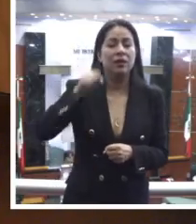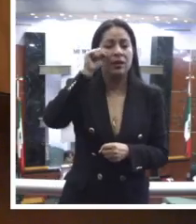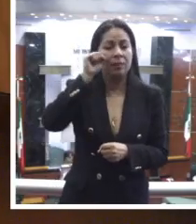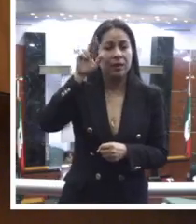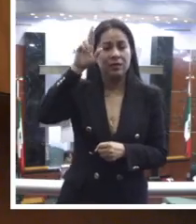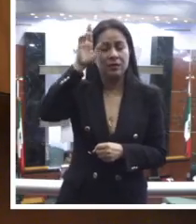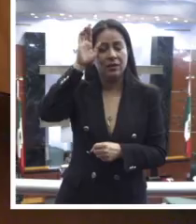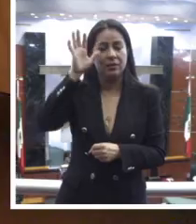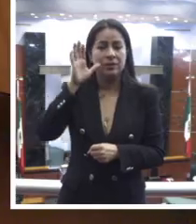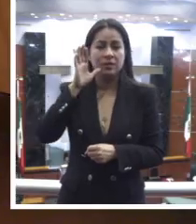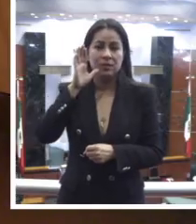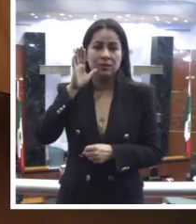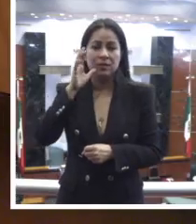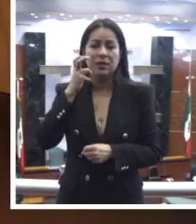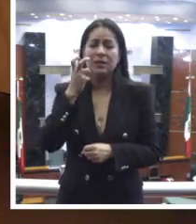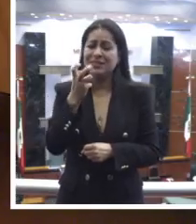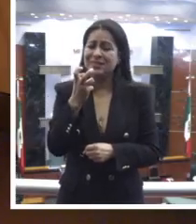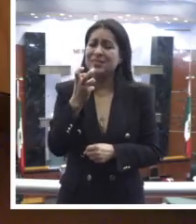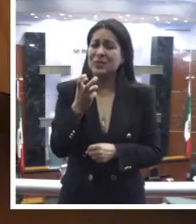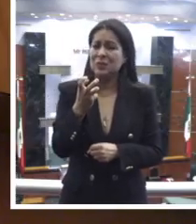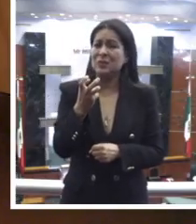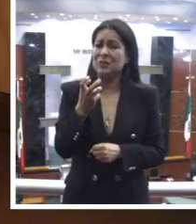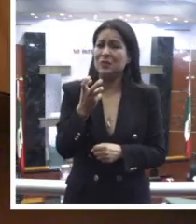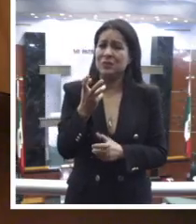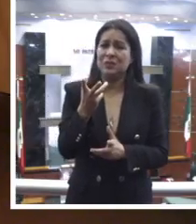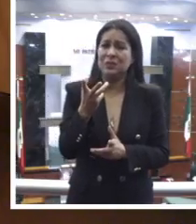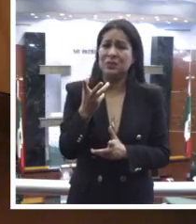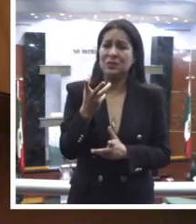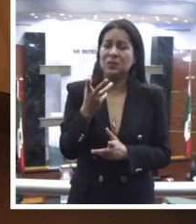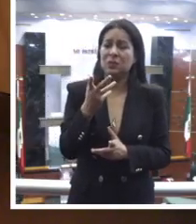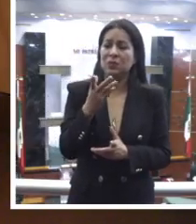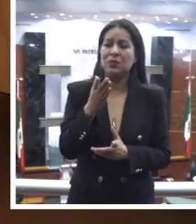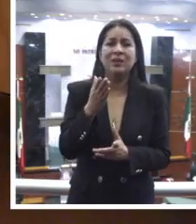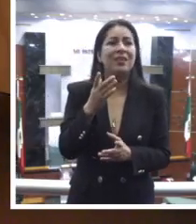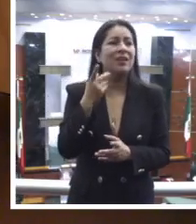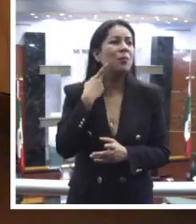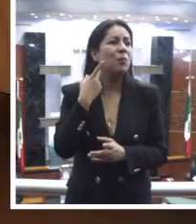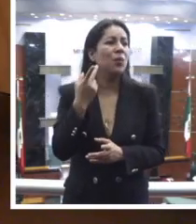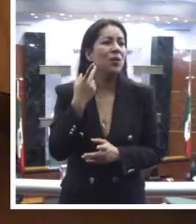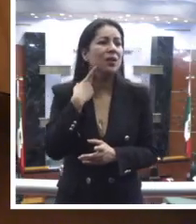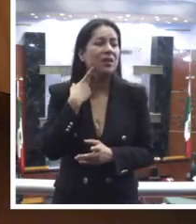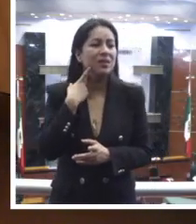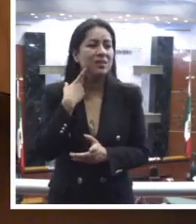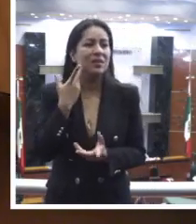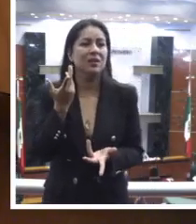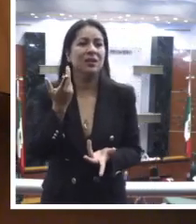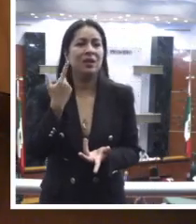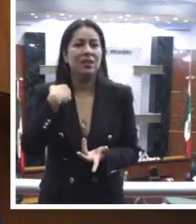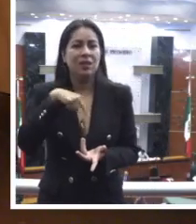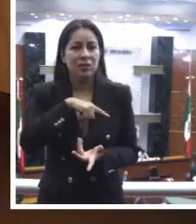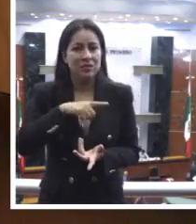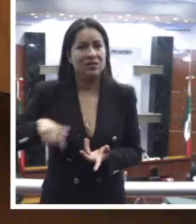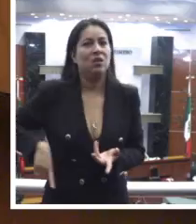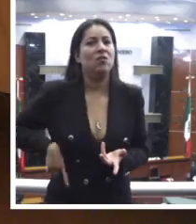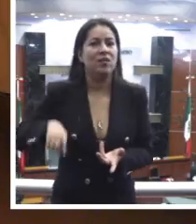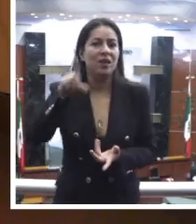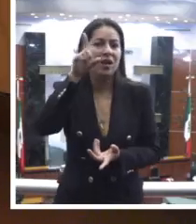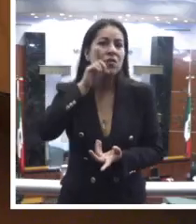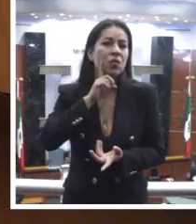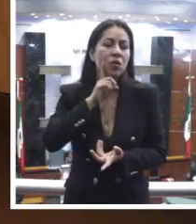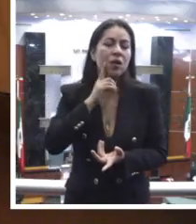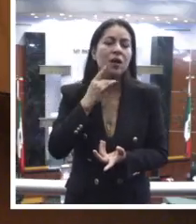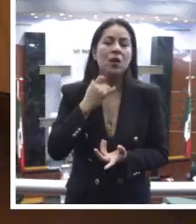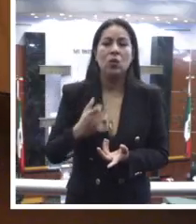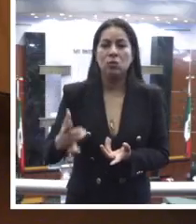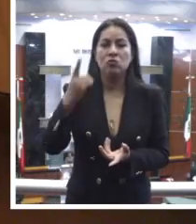Salgado. Es precisamente una de las líneas de política pública de nuestra gobernadora